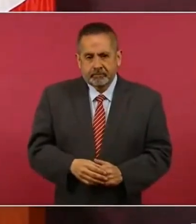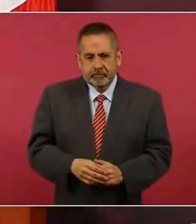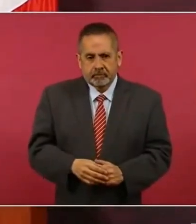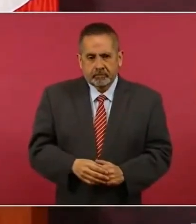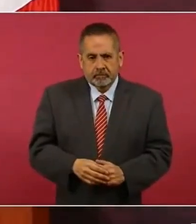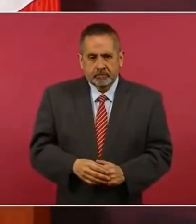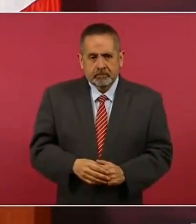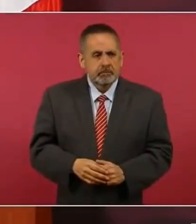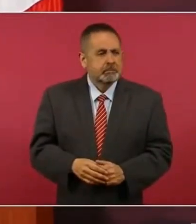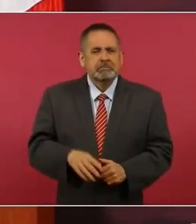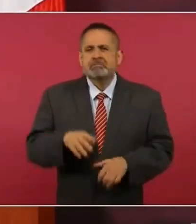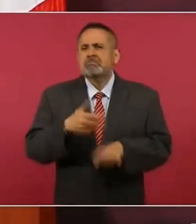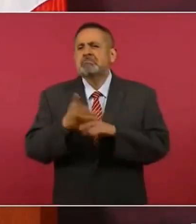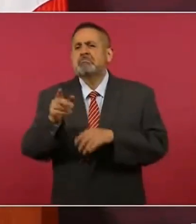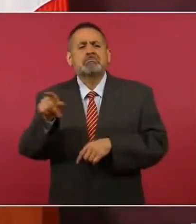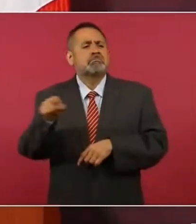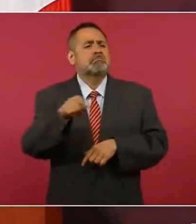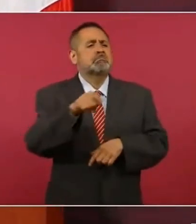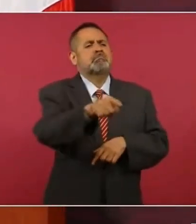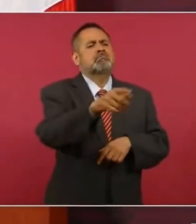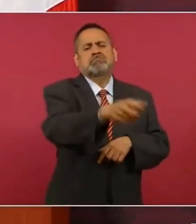No cualquiera.